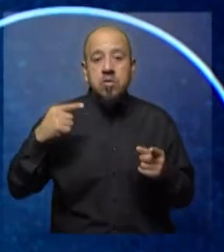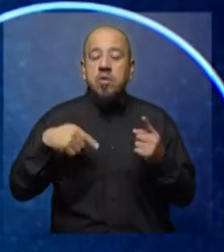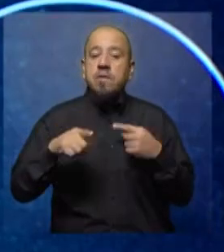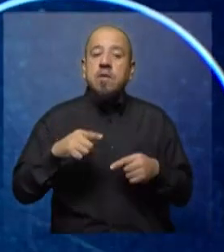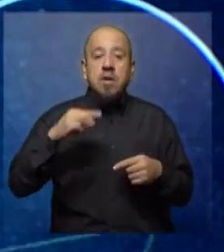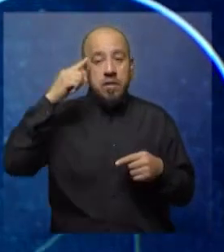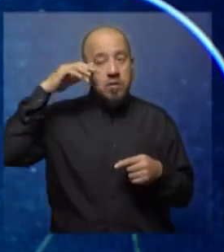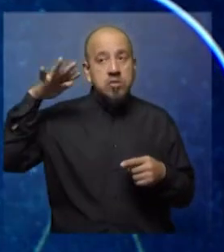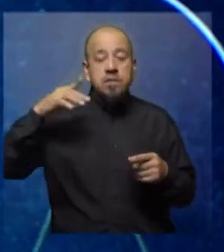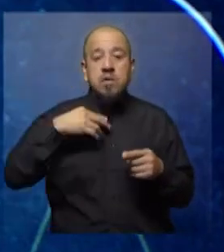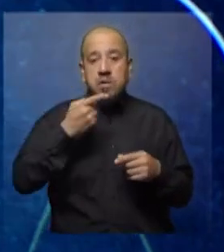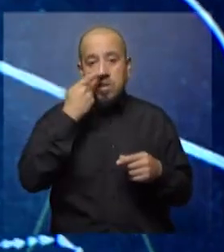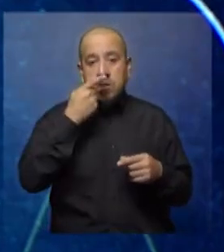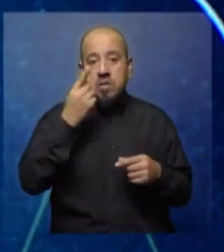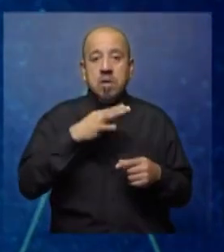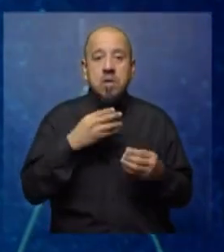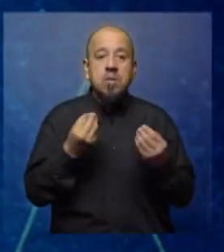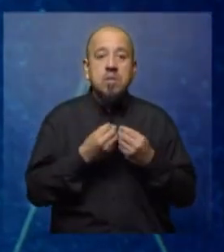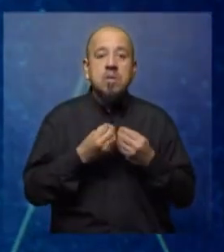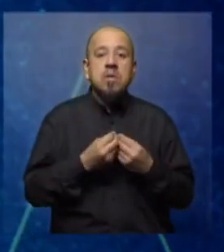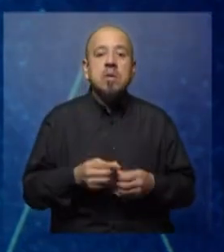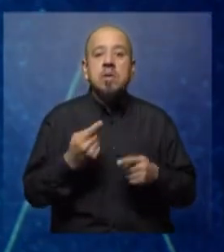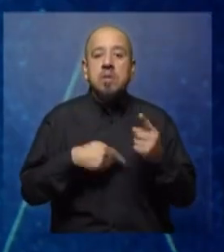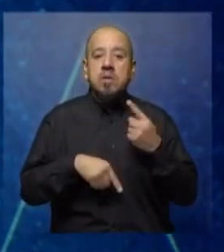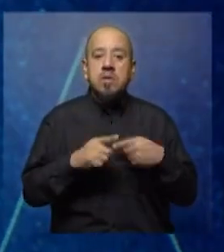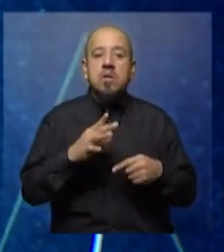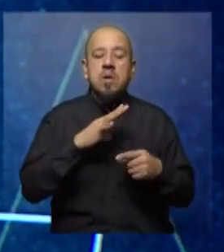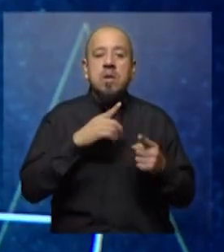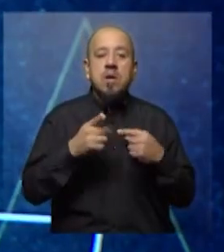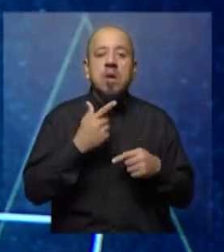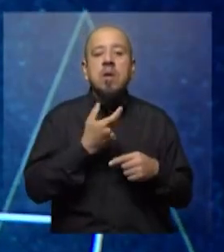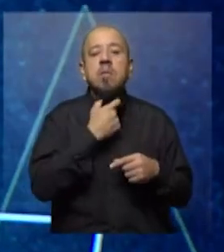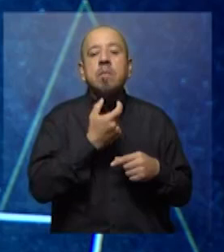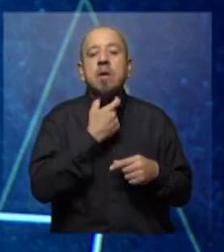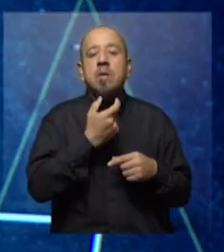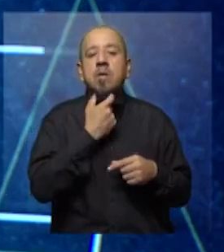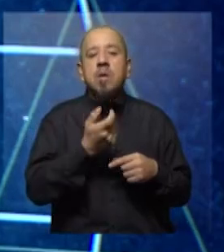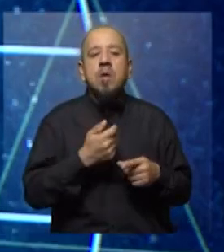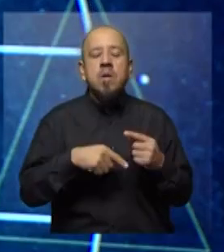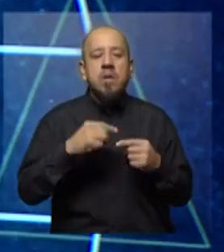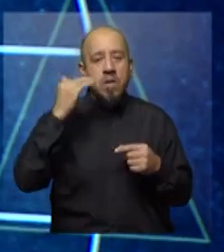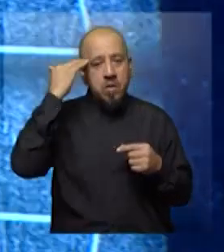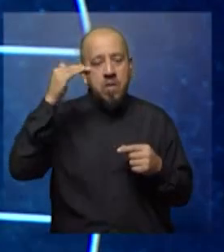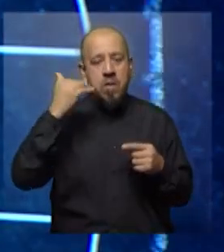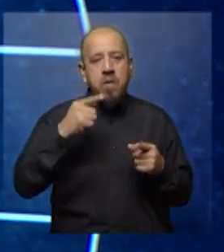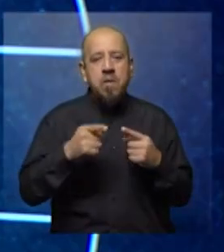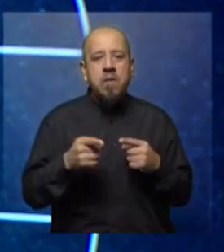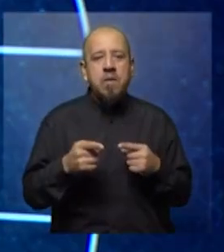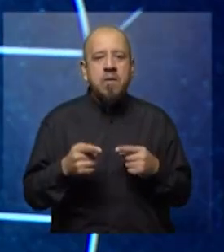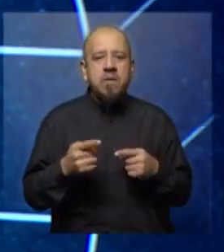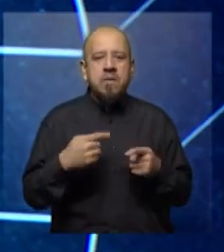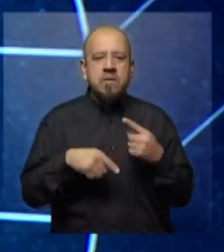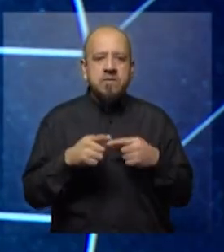un interés muy auténtico pero sin duda está el pedagogo el el docente detrás